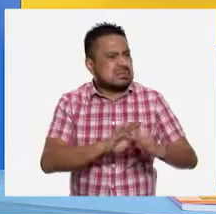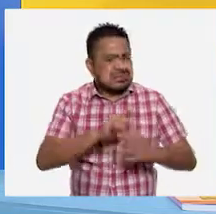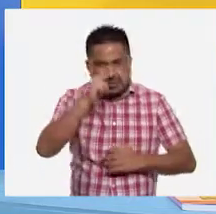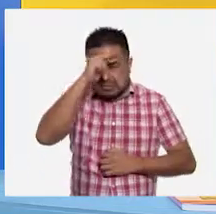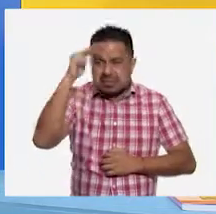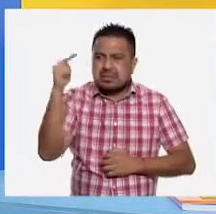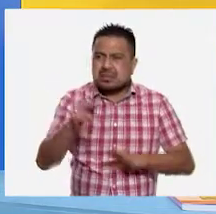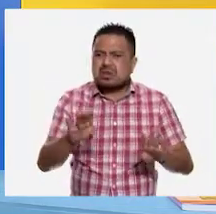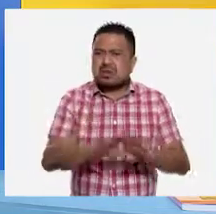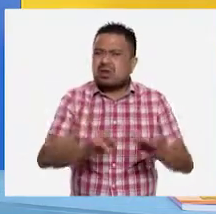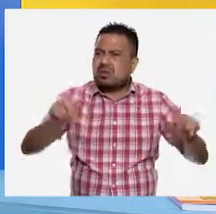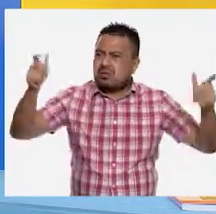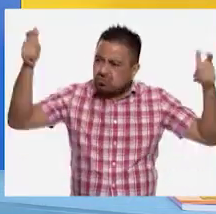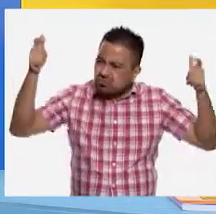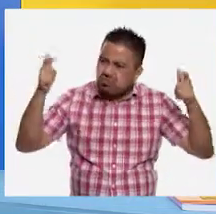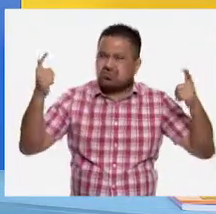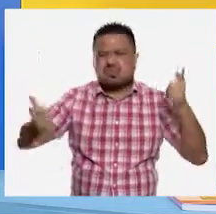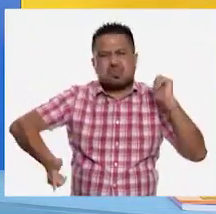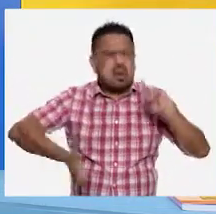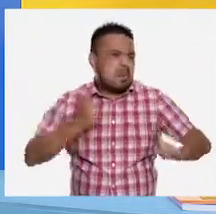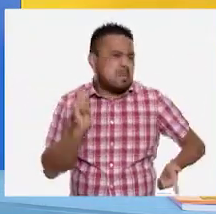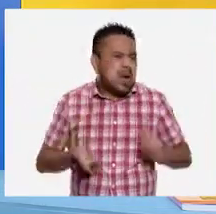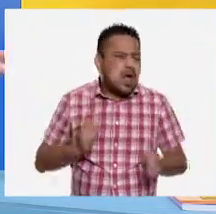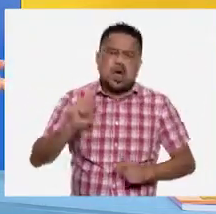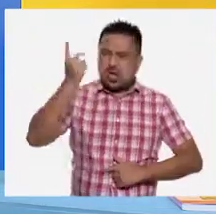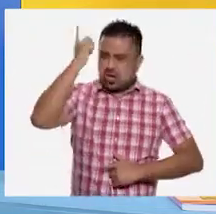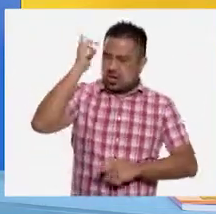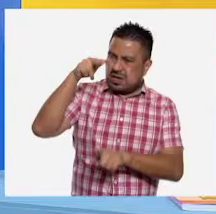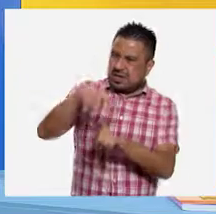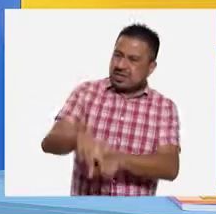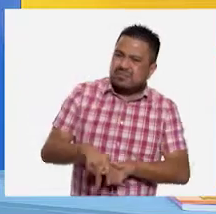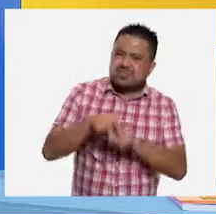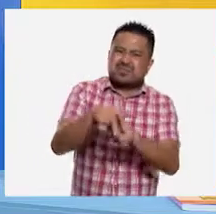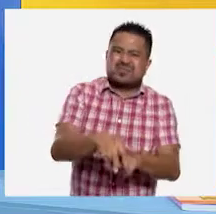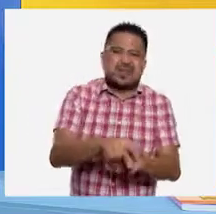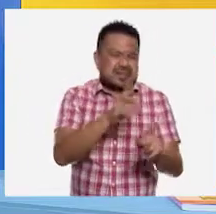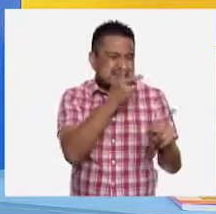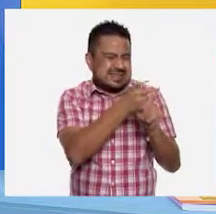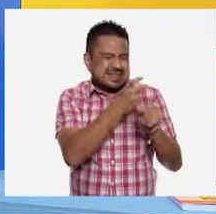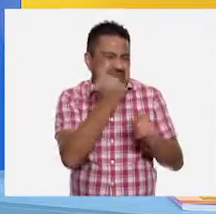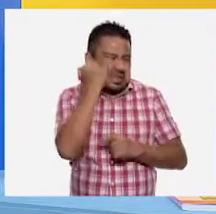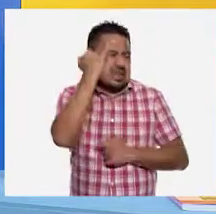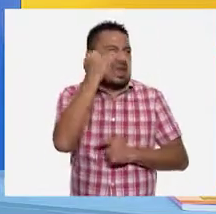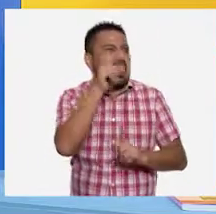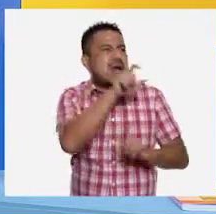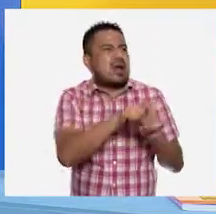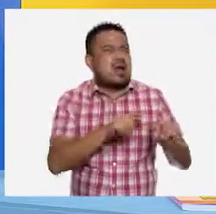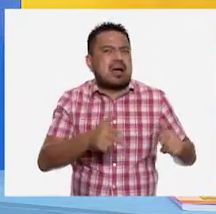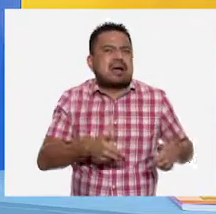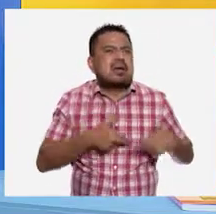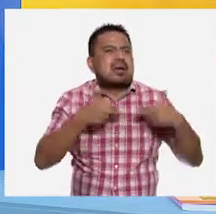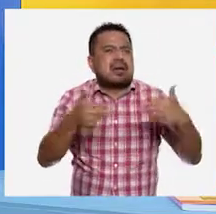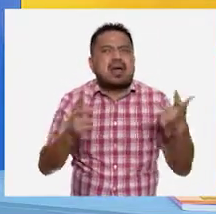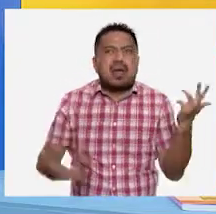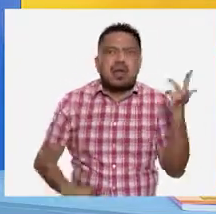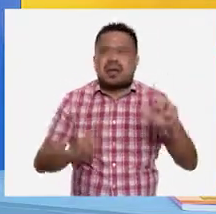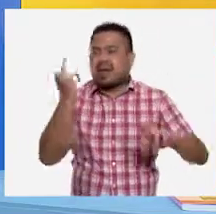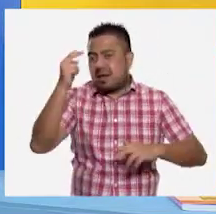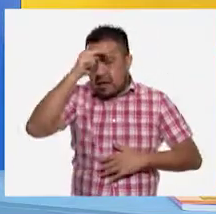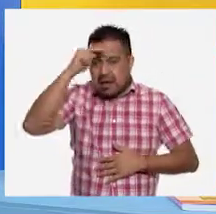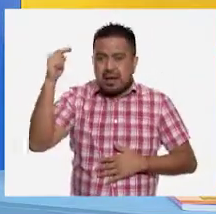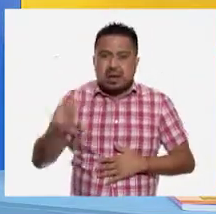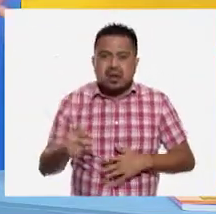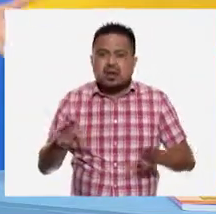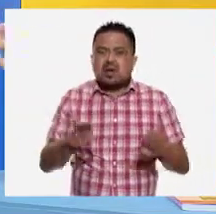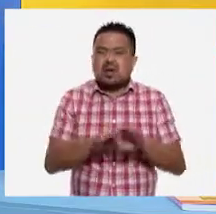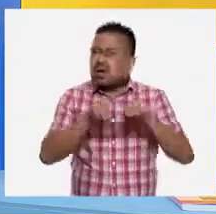los charros, las chinas y los pistoleros a caballo. Y más bien, esa versión idealizada sobre la herencia de la Revolución Mexicana y